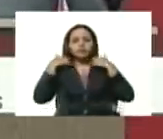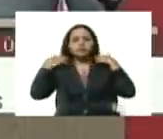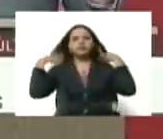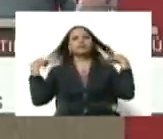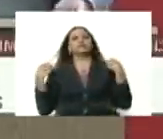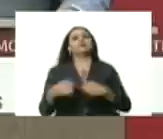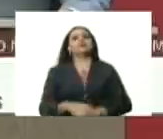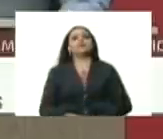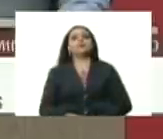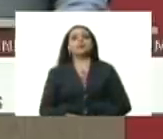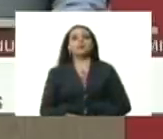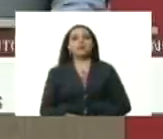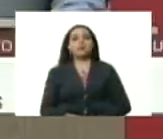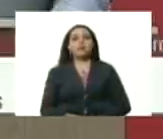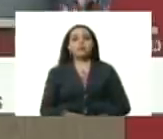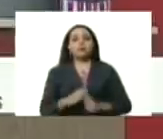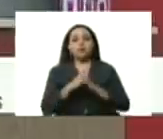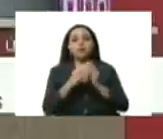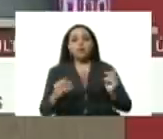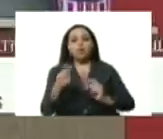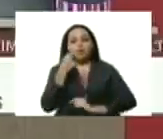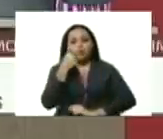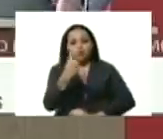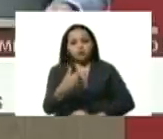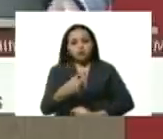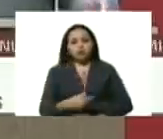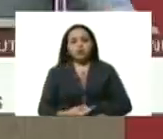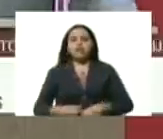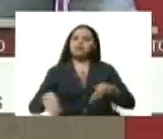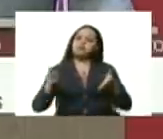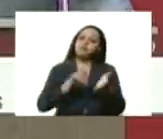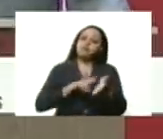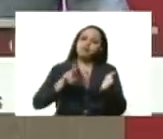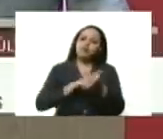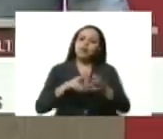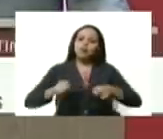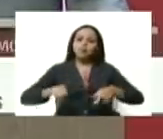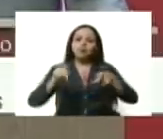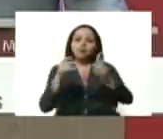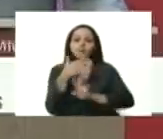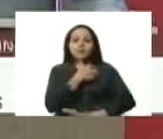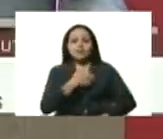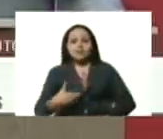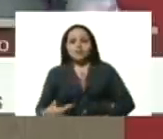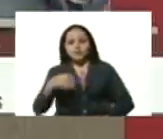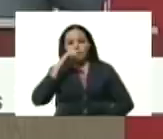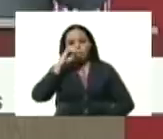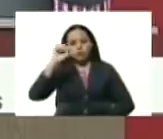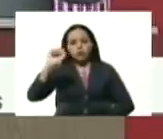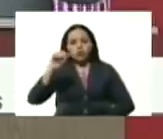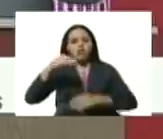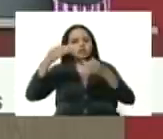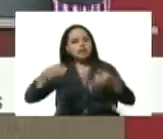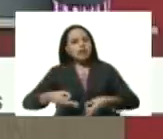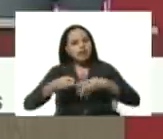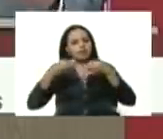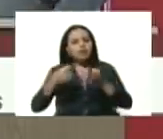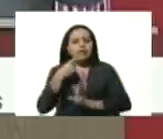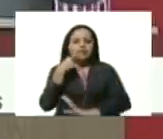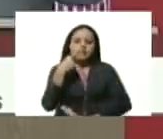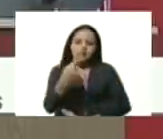2019. Todo eso lo hemos dicho, lo ha dicho en repetidas oportunidades el presidente Nicolás Maduro, lo ha dicho en